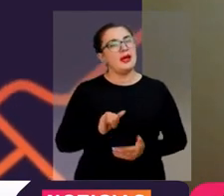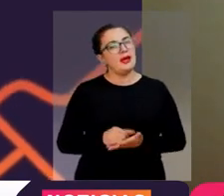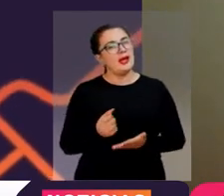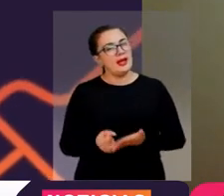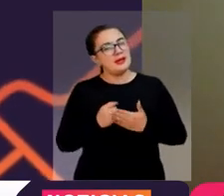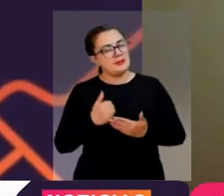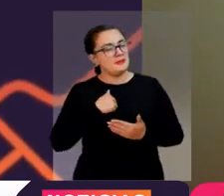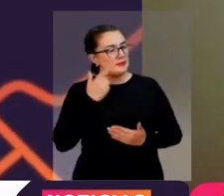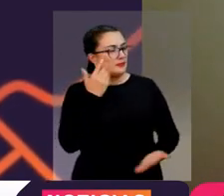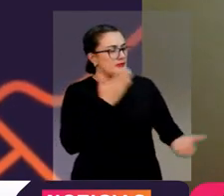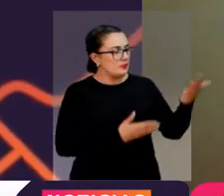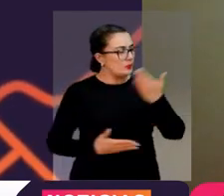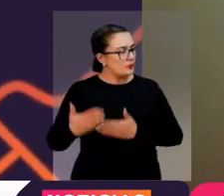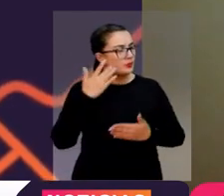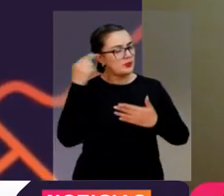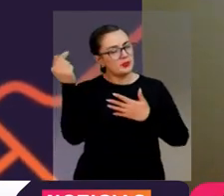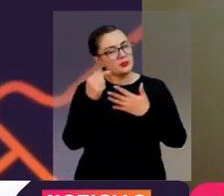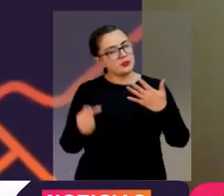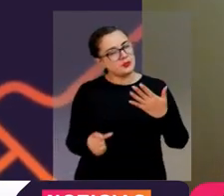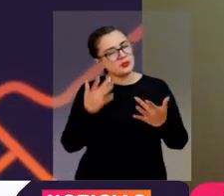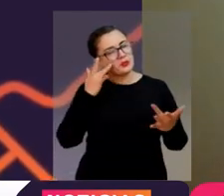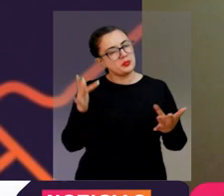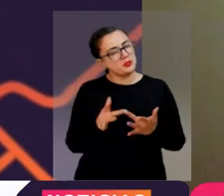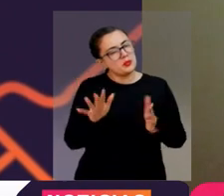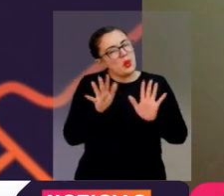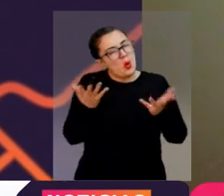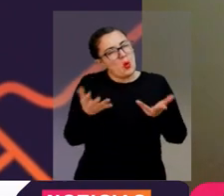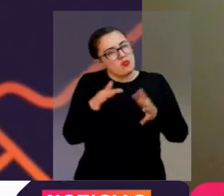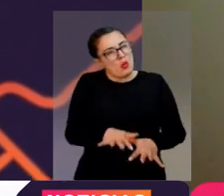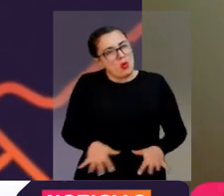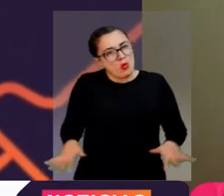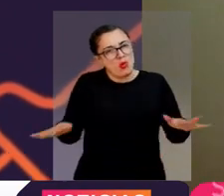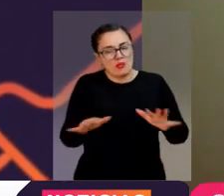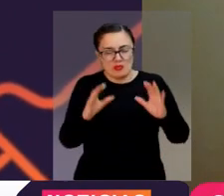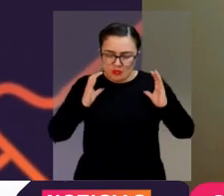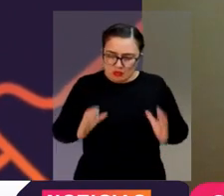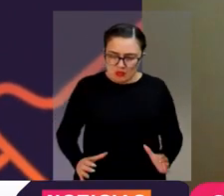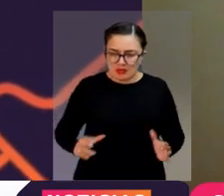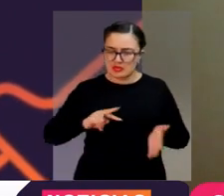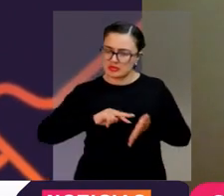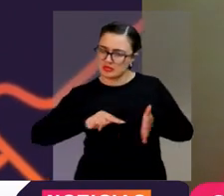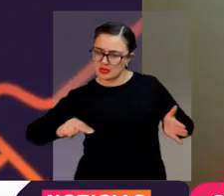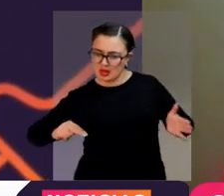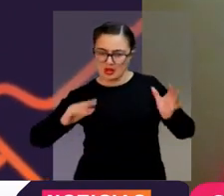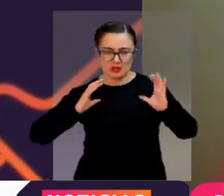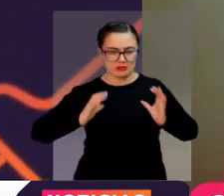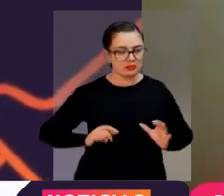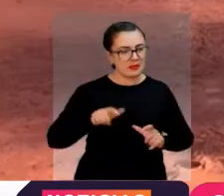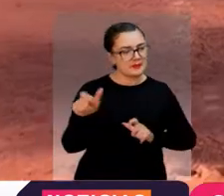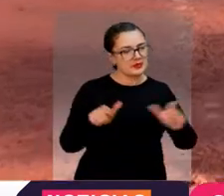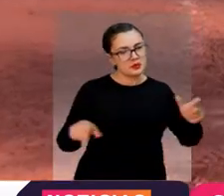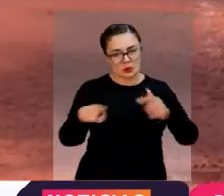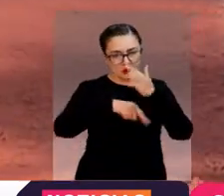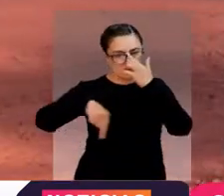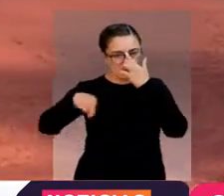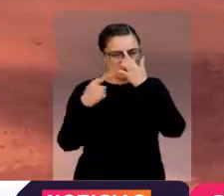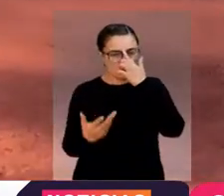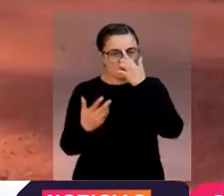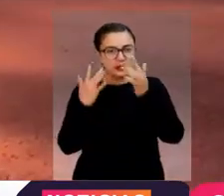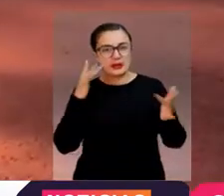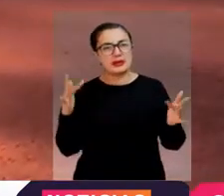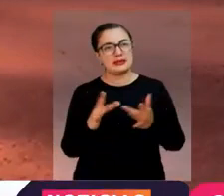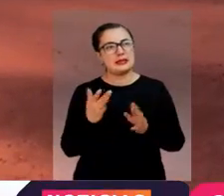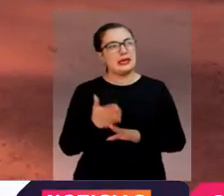evaluaciones respectivas en cuanto a las condiciones físicas y técnicas en que se encuentran los jugadores. Después de tanto